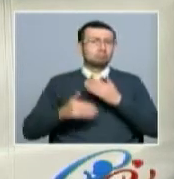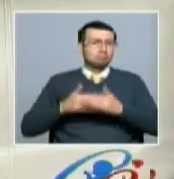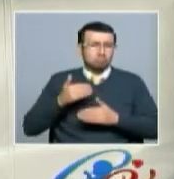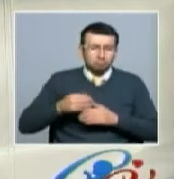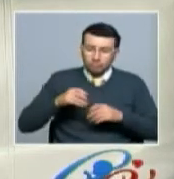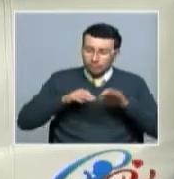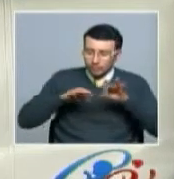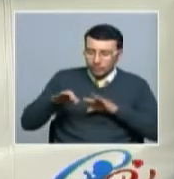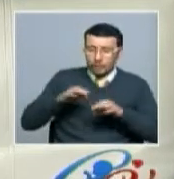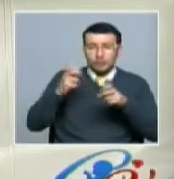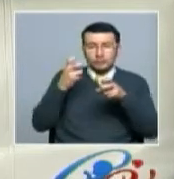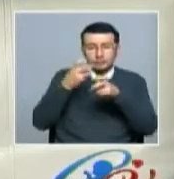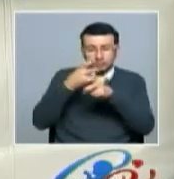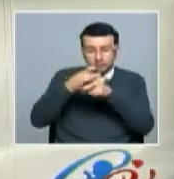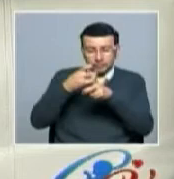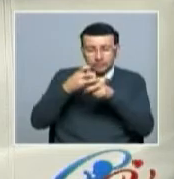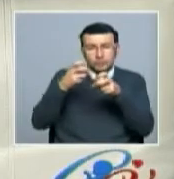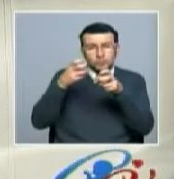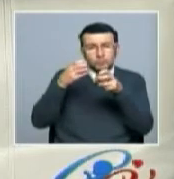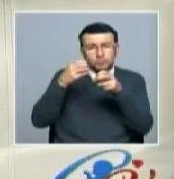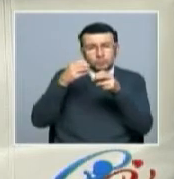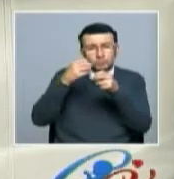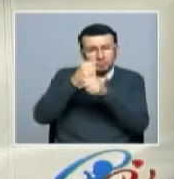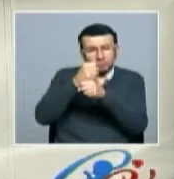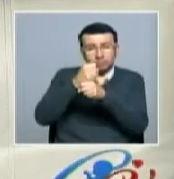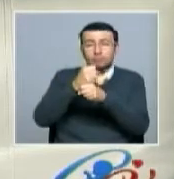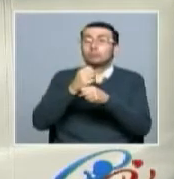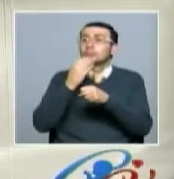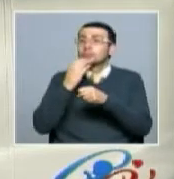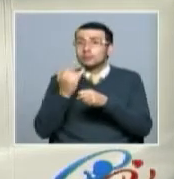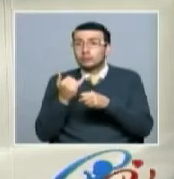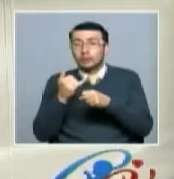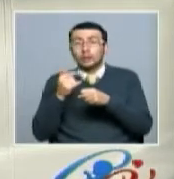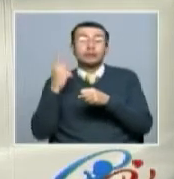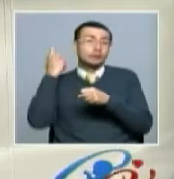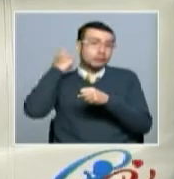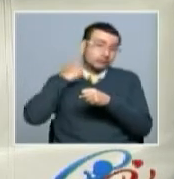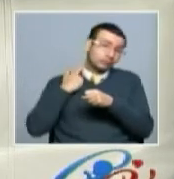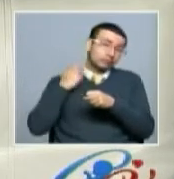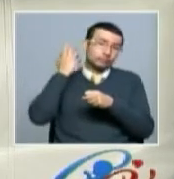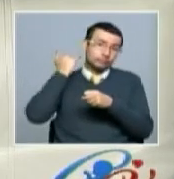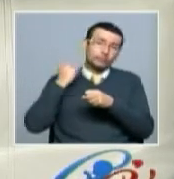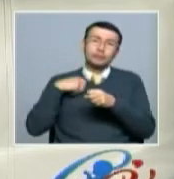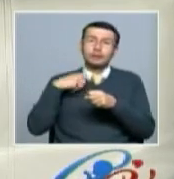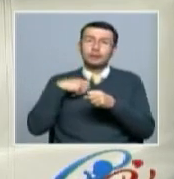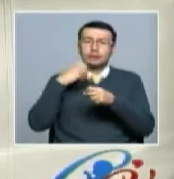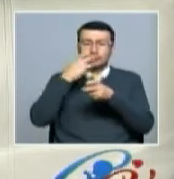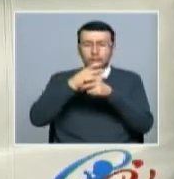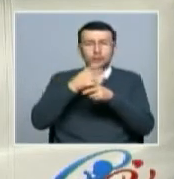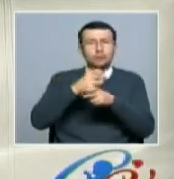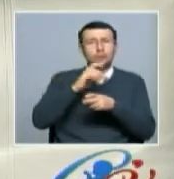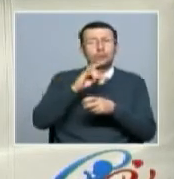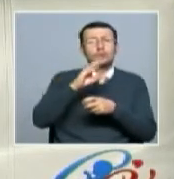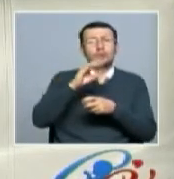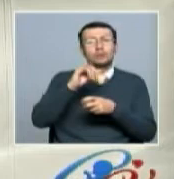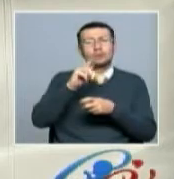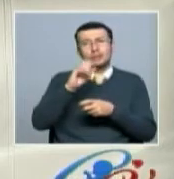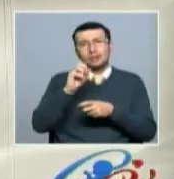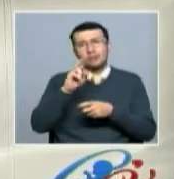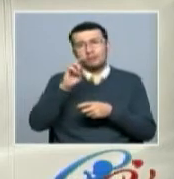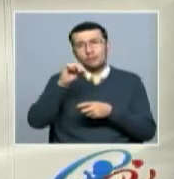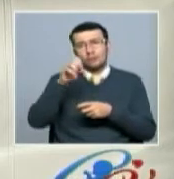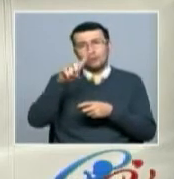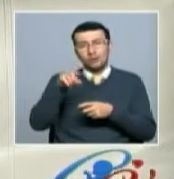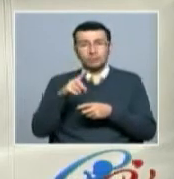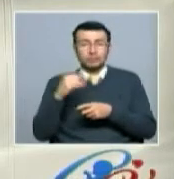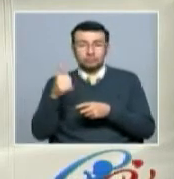agujero intervertebral. Y en el cuello es muy especial porque hay unas apófisis que se llaman unciformes, apófisis unciformes que están en la parte